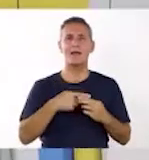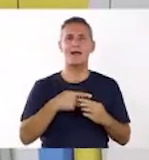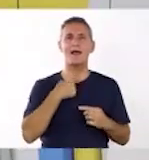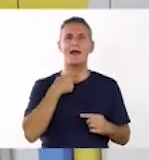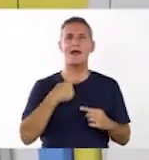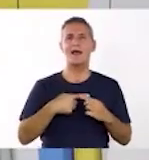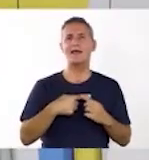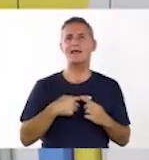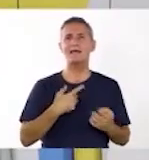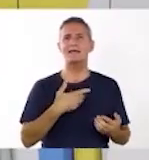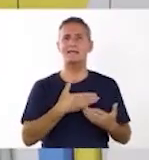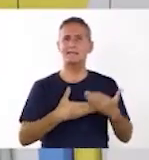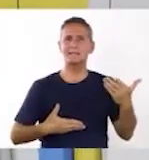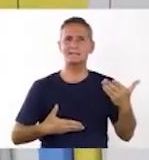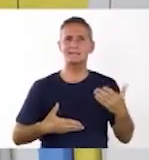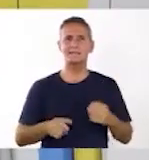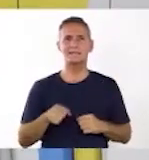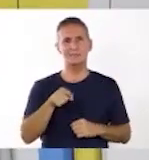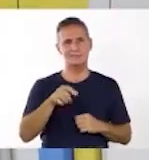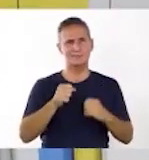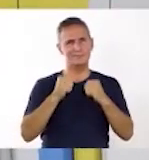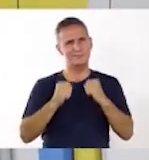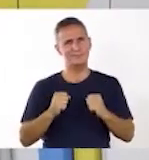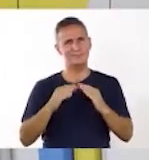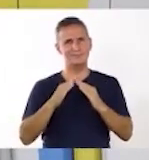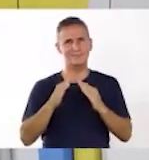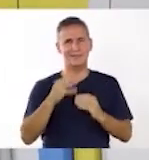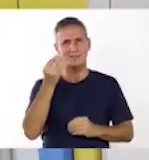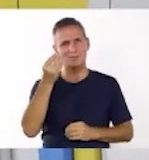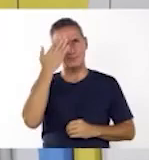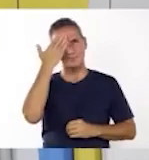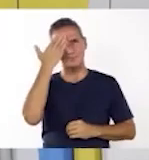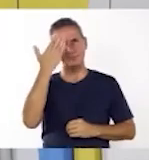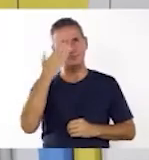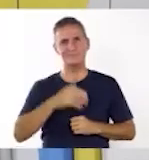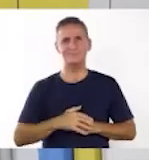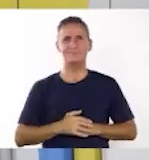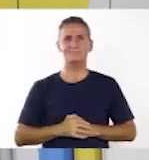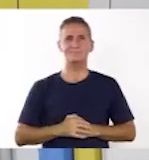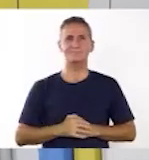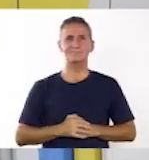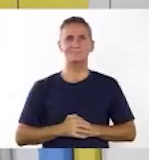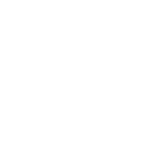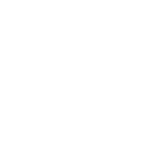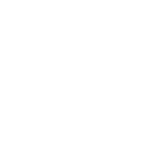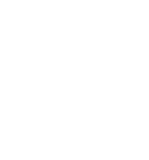a examinar. Y quedémonos en casa. Muchas gracias.